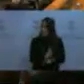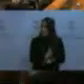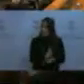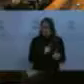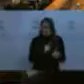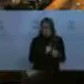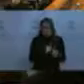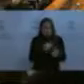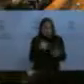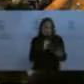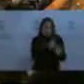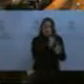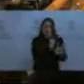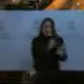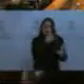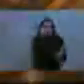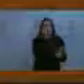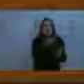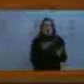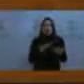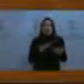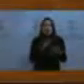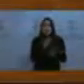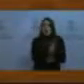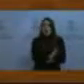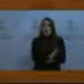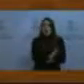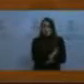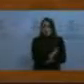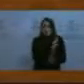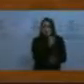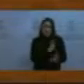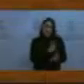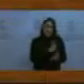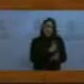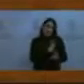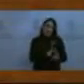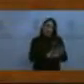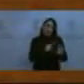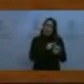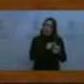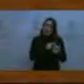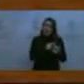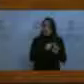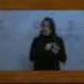sin acritud, de votar en contra de lo que proponemos. Yo no se la voy a aceptar y usted ya tiene la